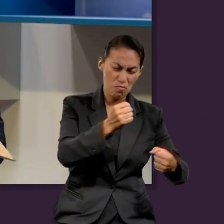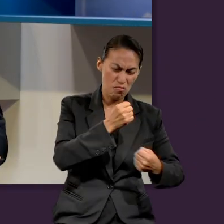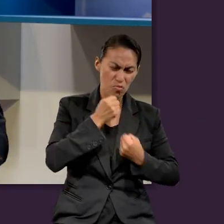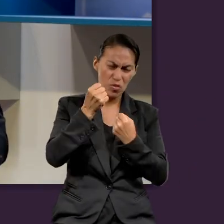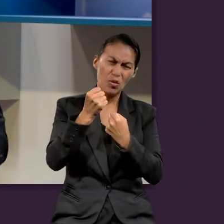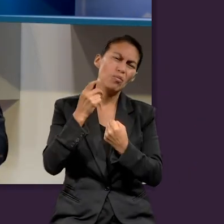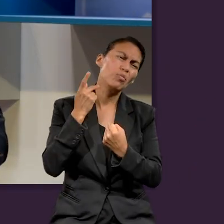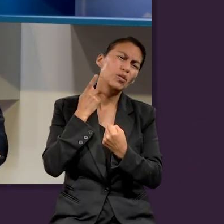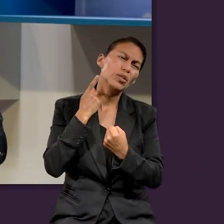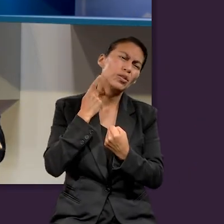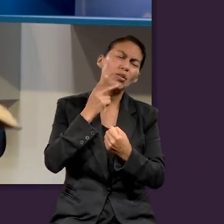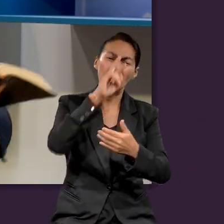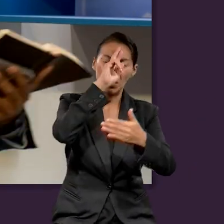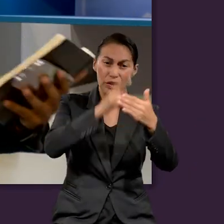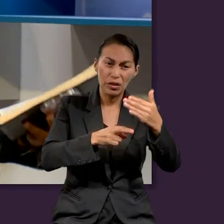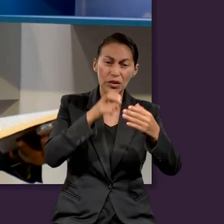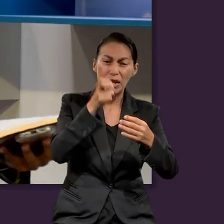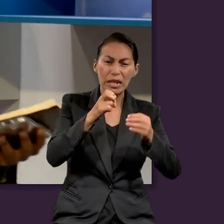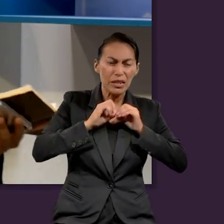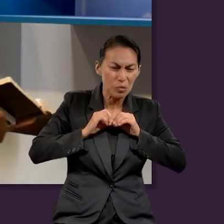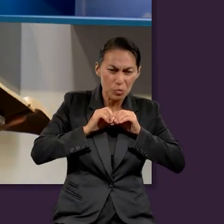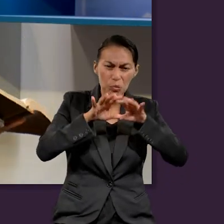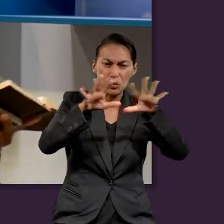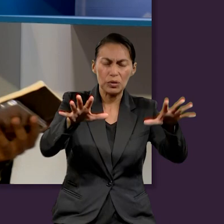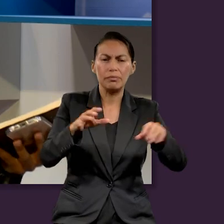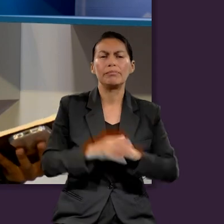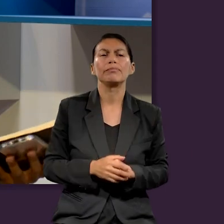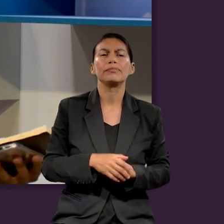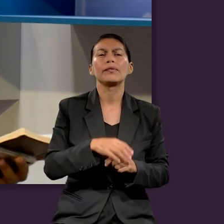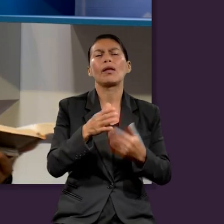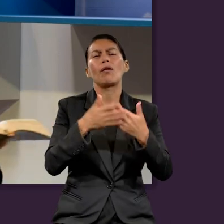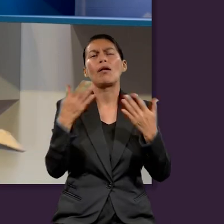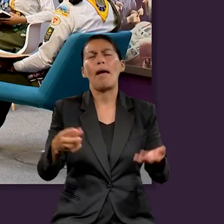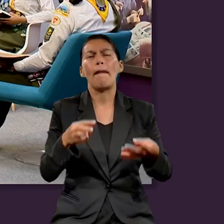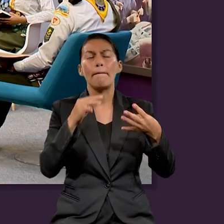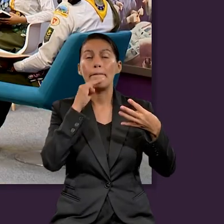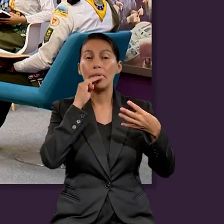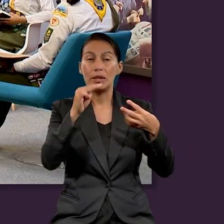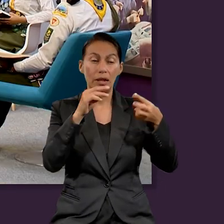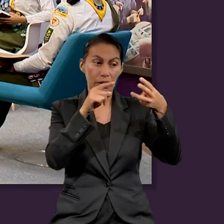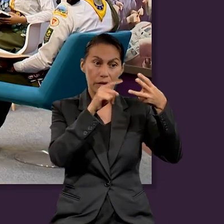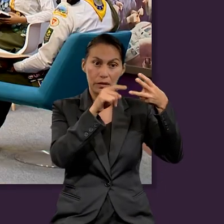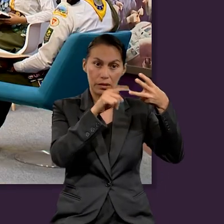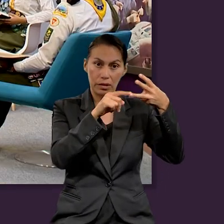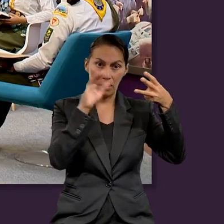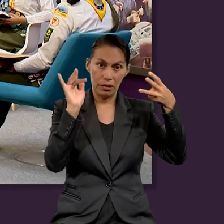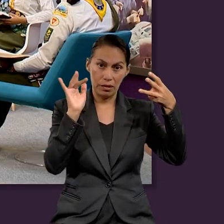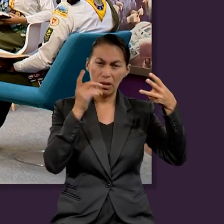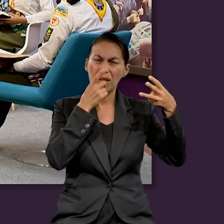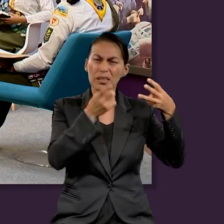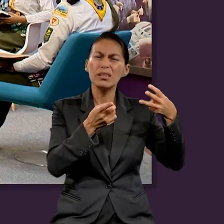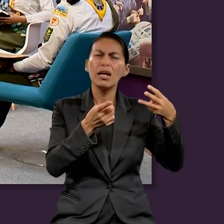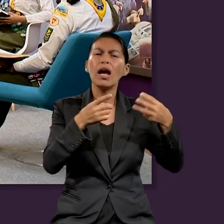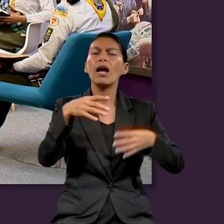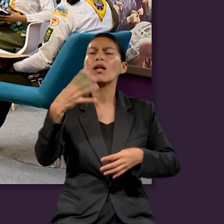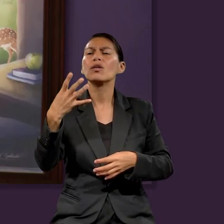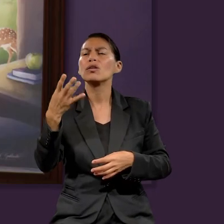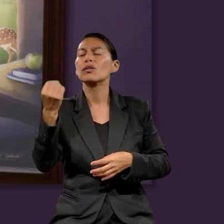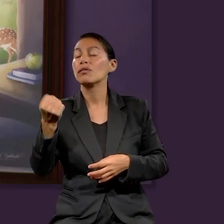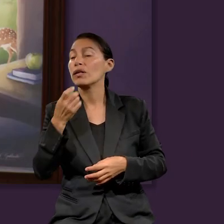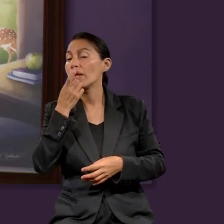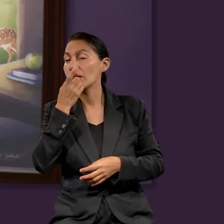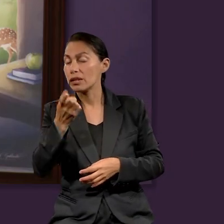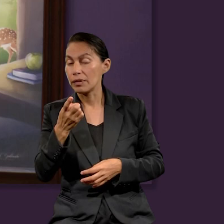poder político y religioso y el mensaje del Tercer Ángel el mensaje de Tercer Ángel dice en apocalipsis